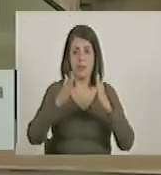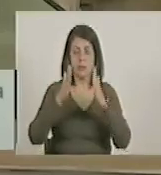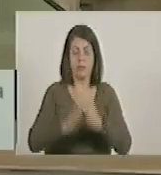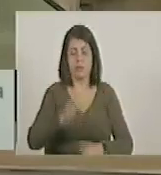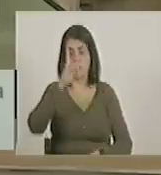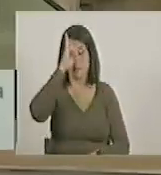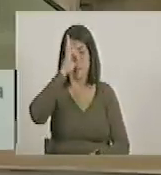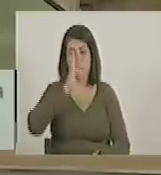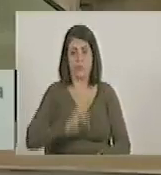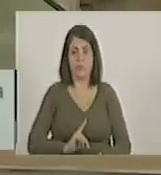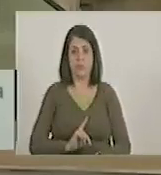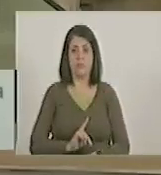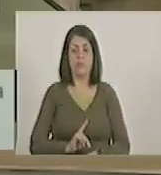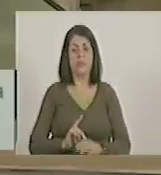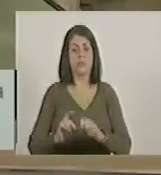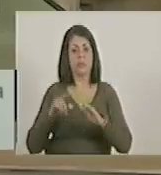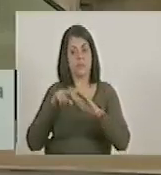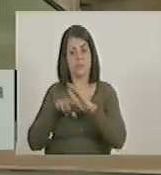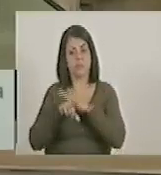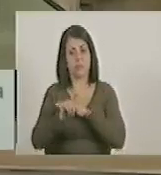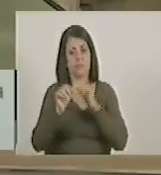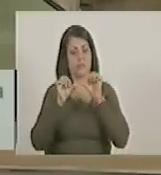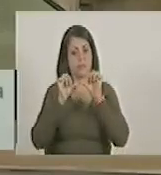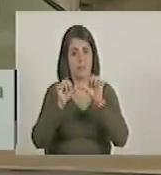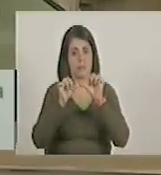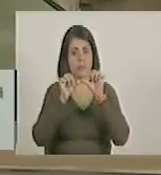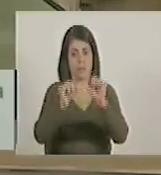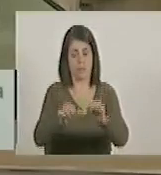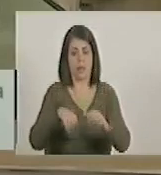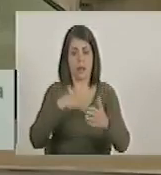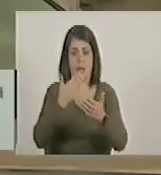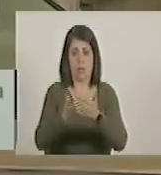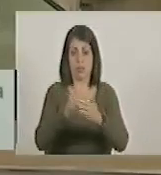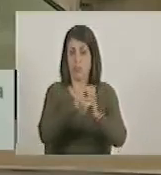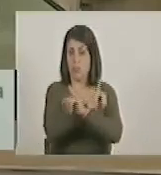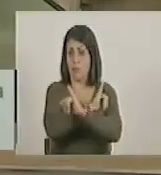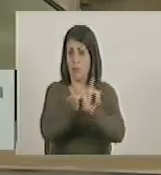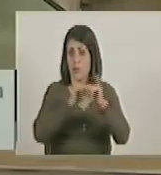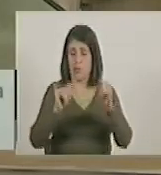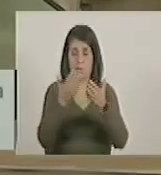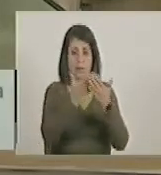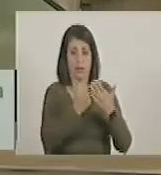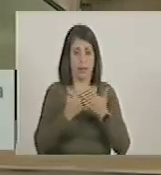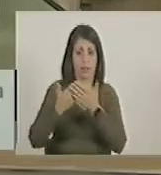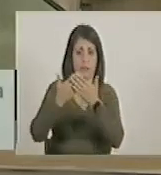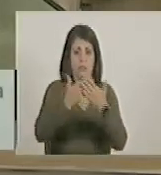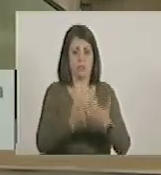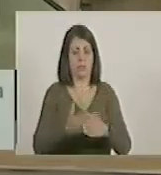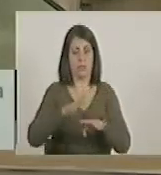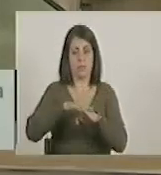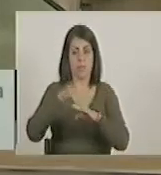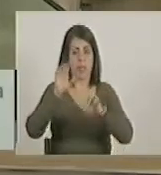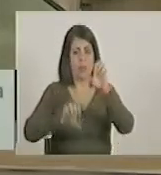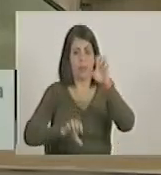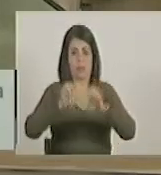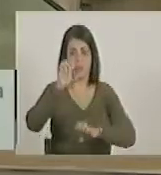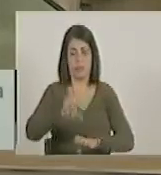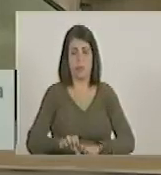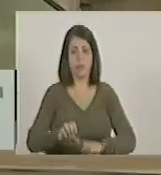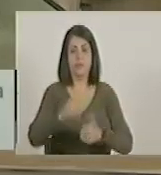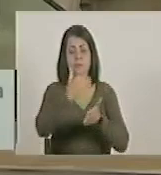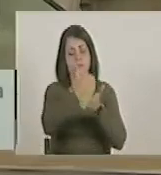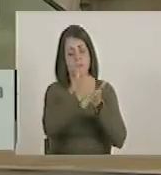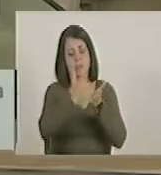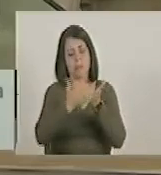con discapacidad desde su ingreso y permanencia hasta su culminación de estudios, a los fines de evaluar el